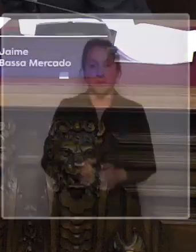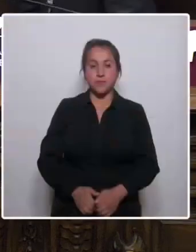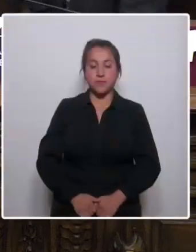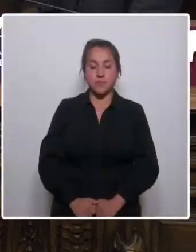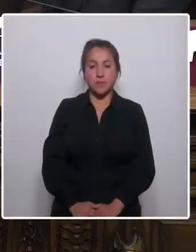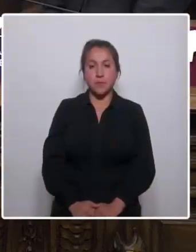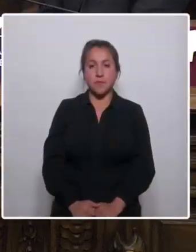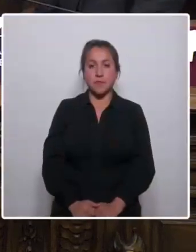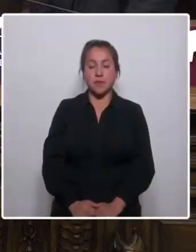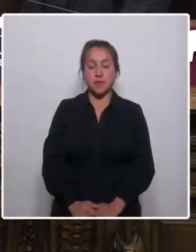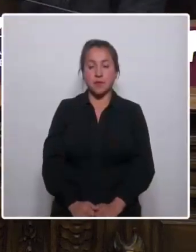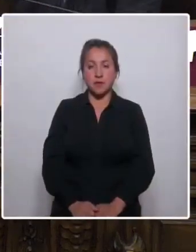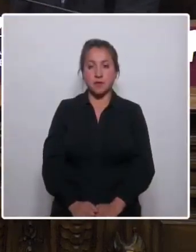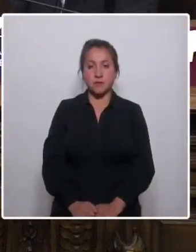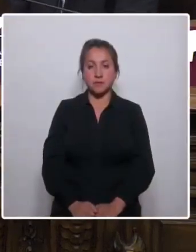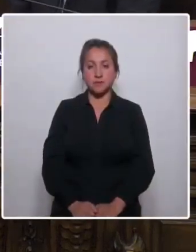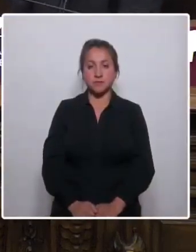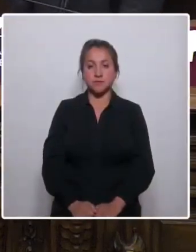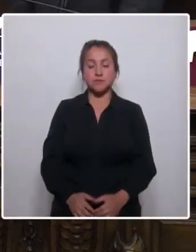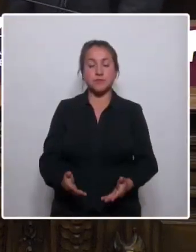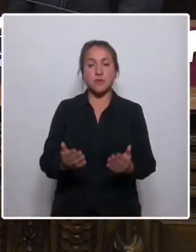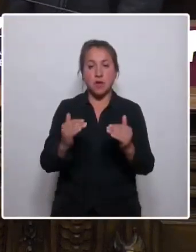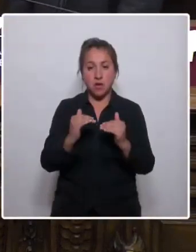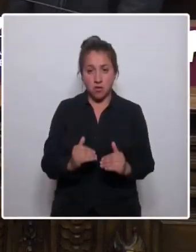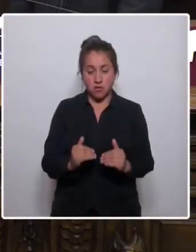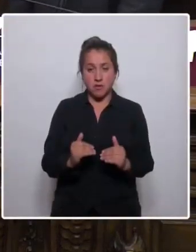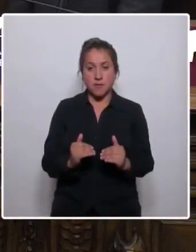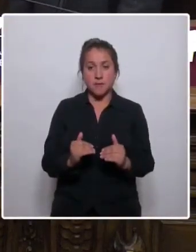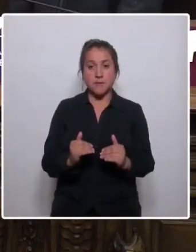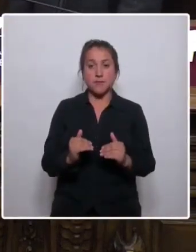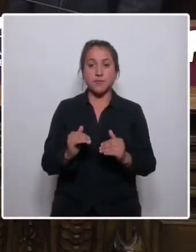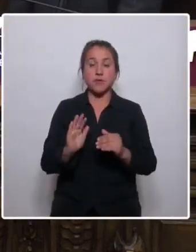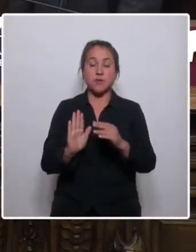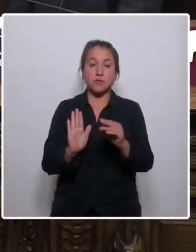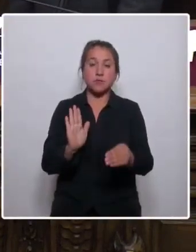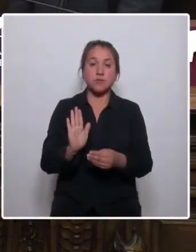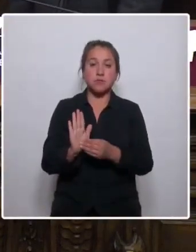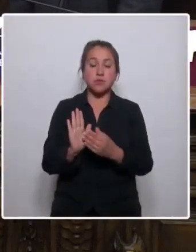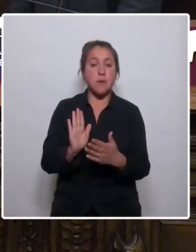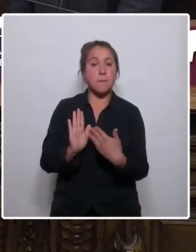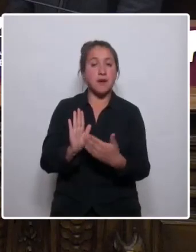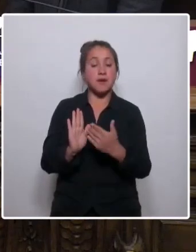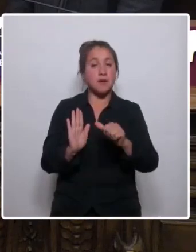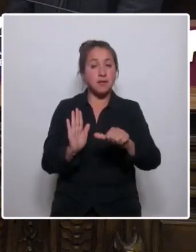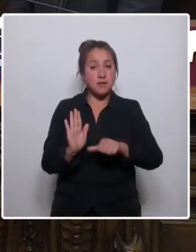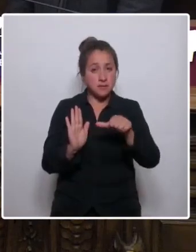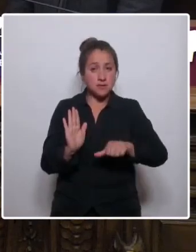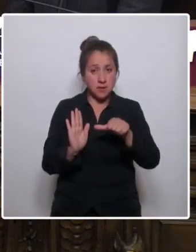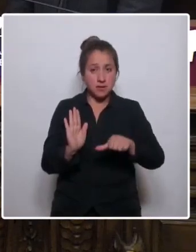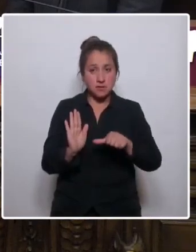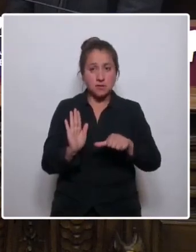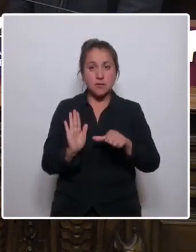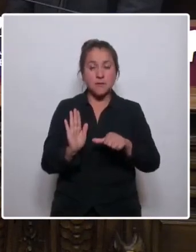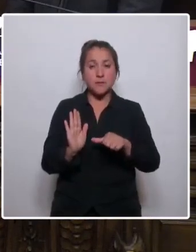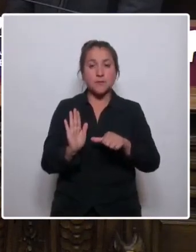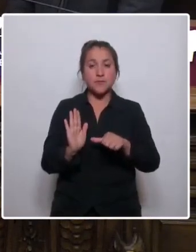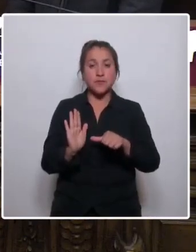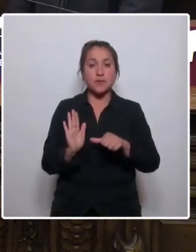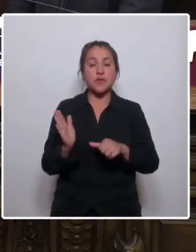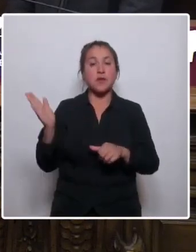A continuación, hay una enmienda en la página 16 de Vamos por